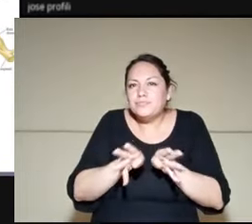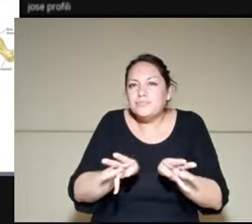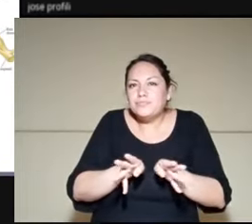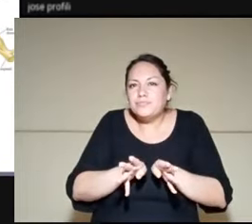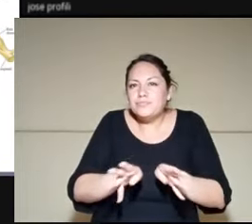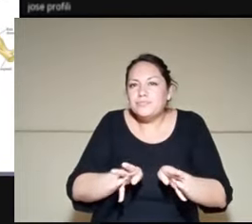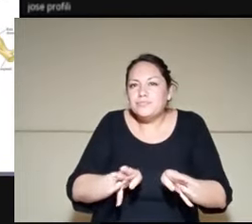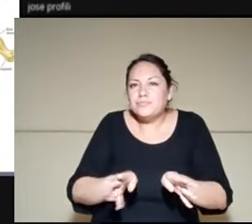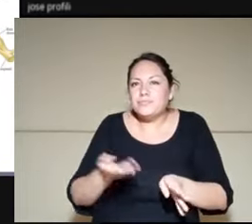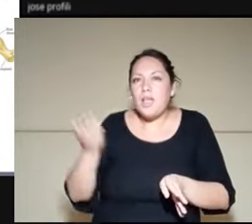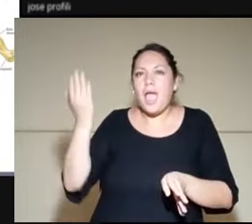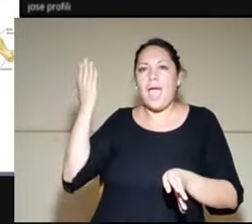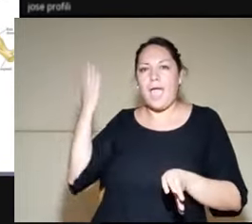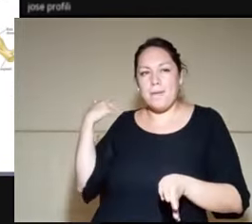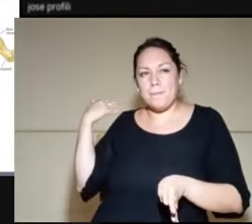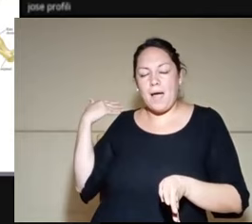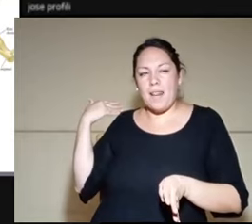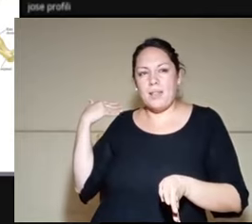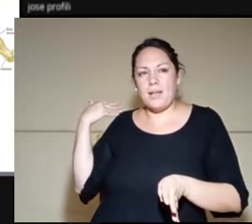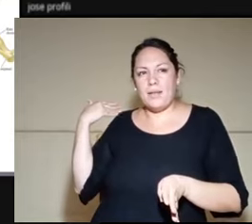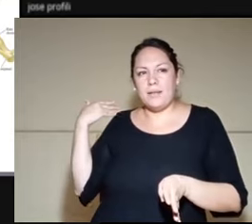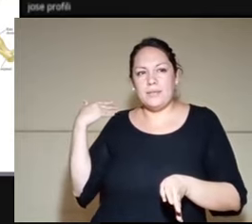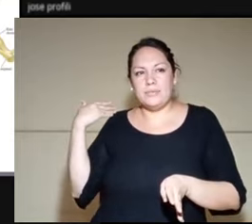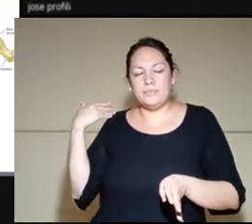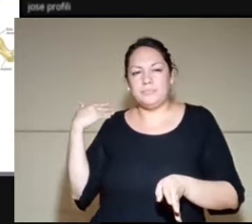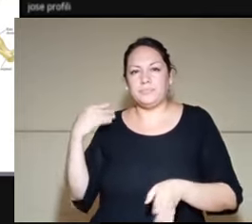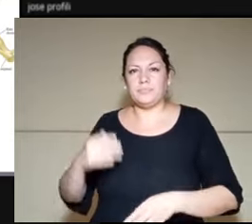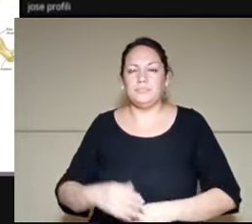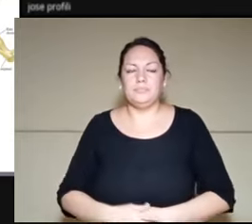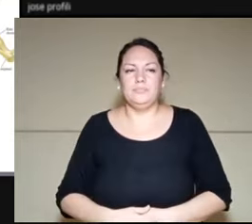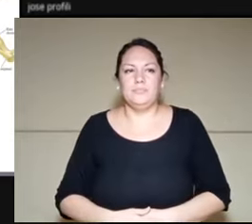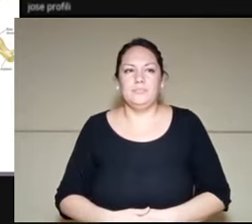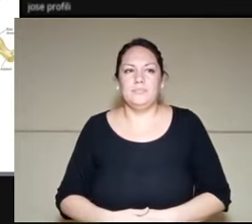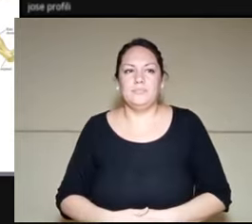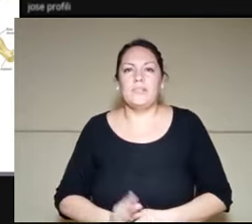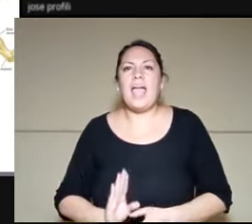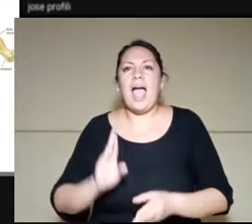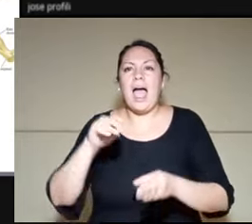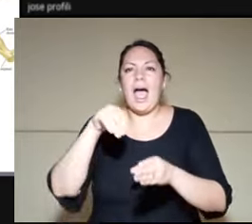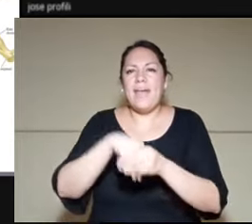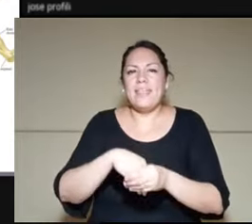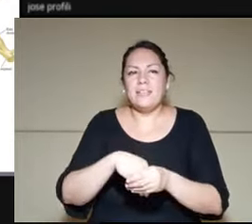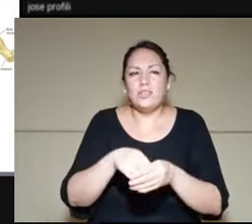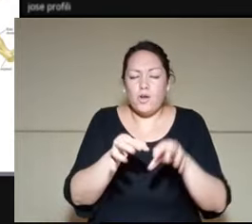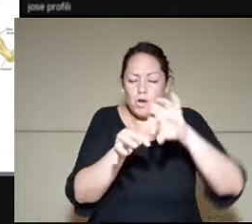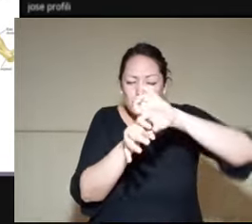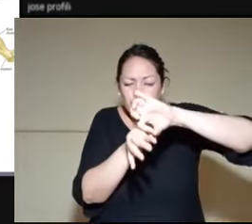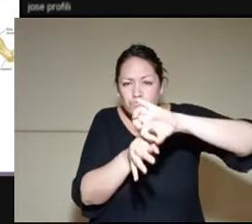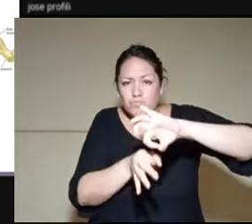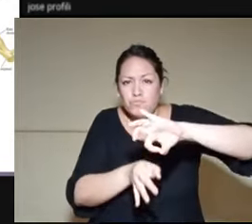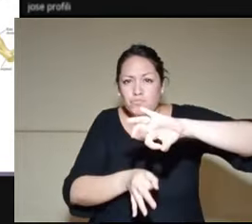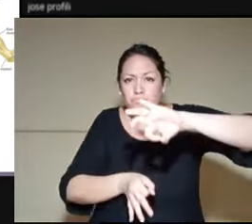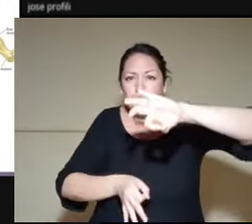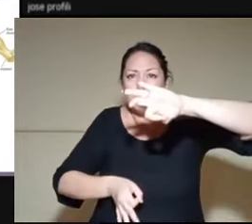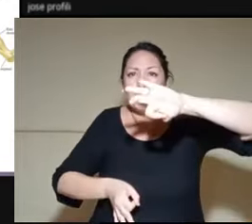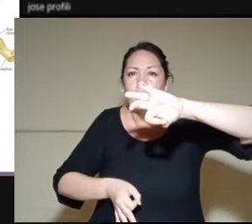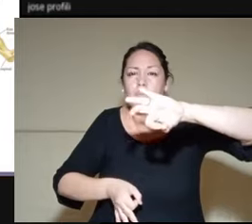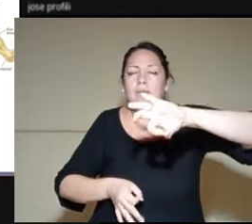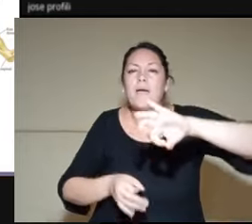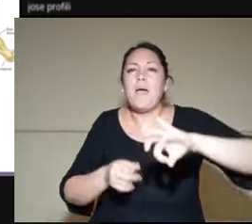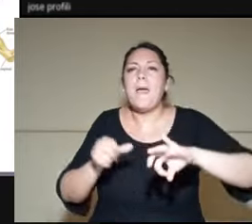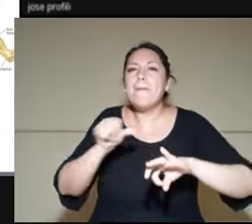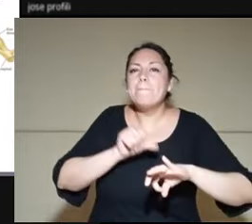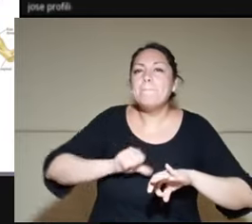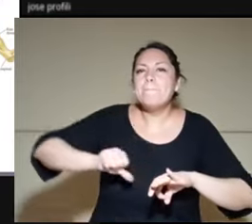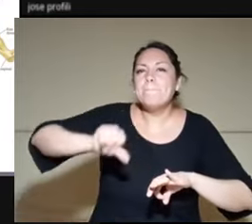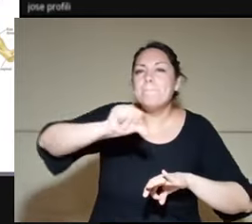apófisis de las vértebras, que es lo que da para la espalda. Y dentro forma un canal, donde va